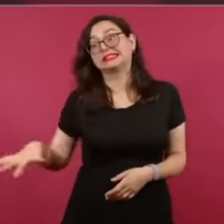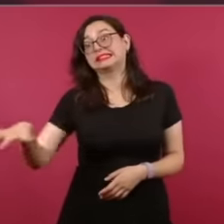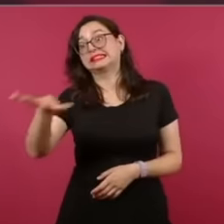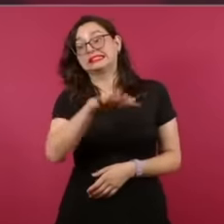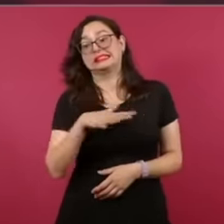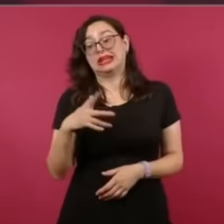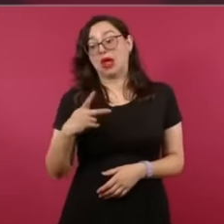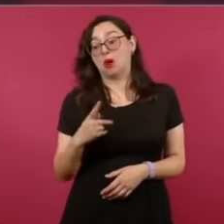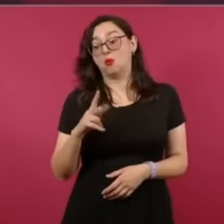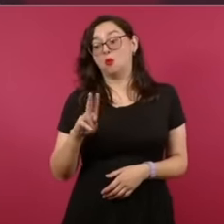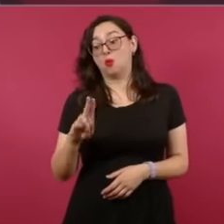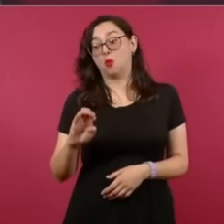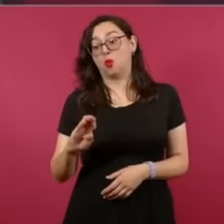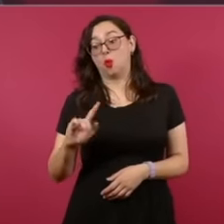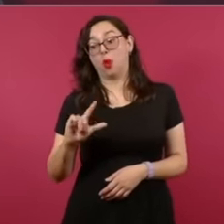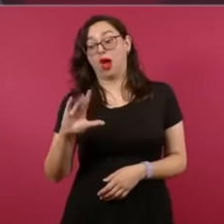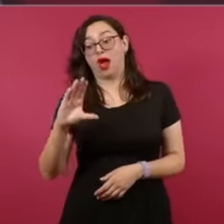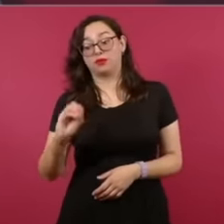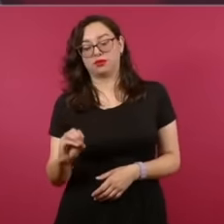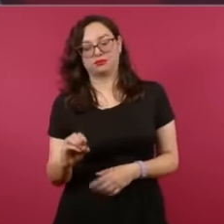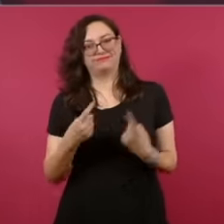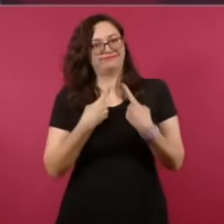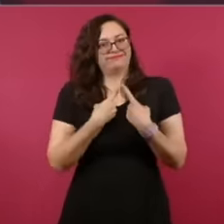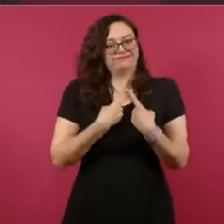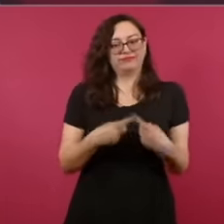Son cosas distintas.